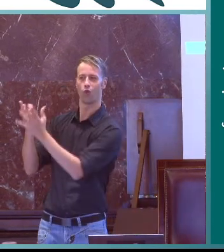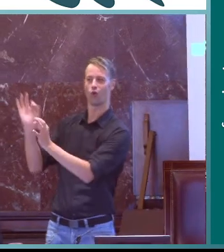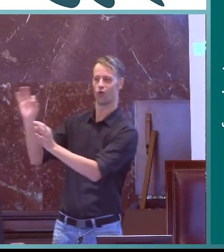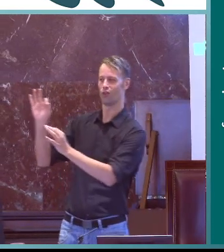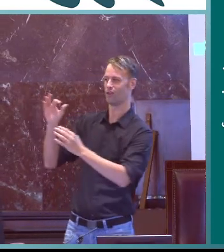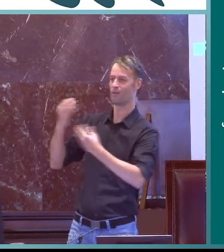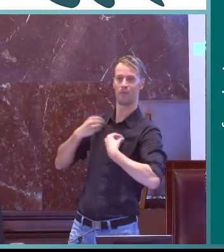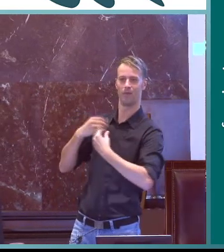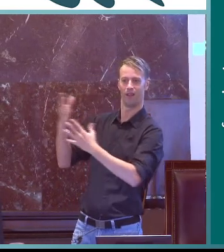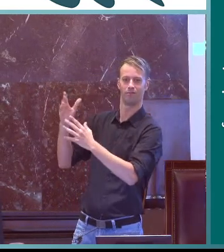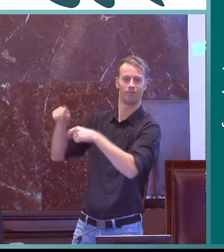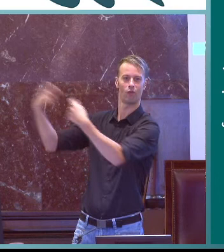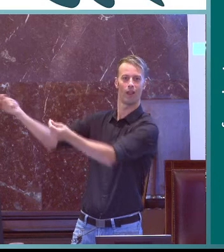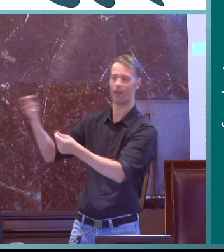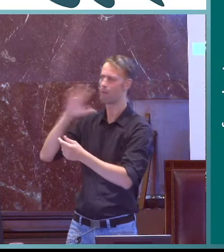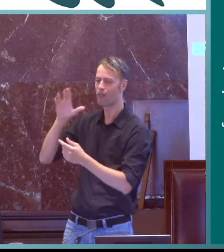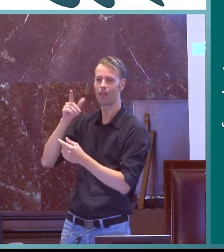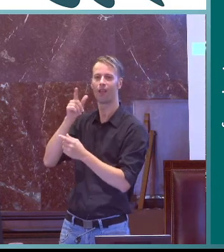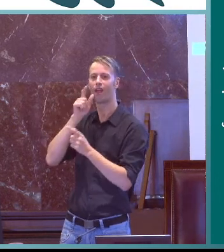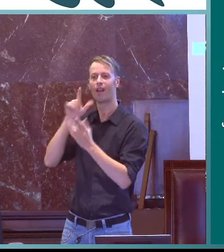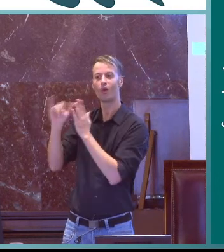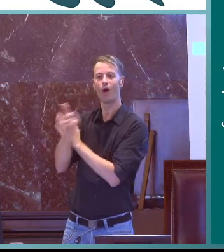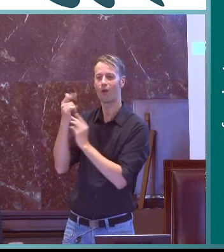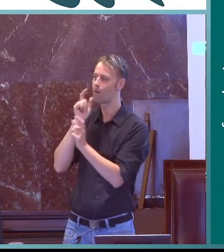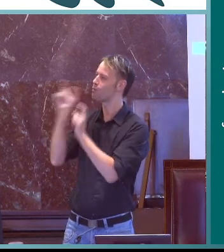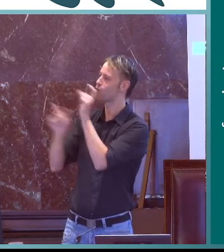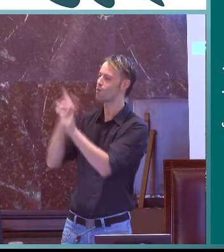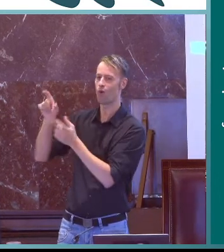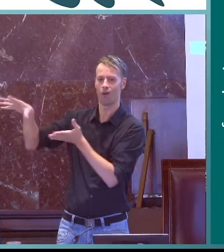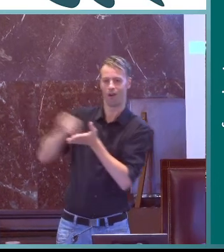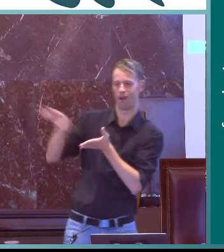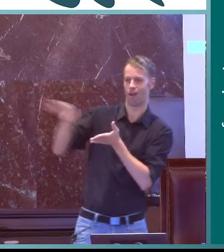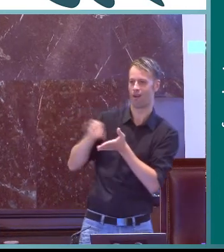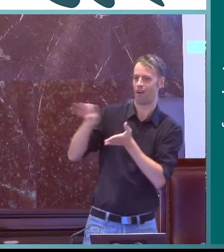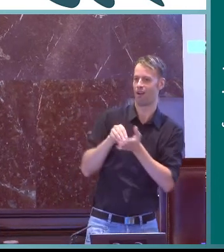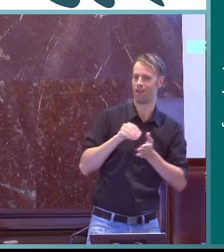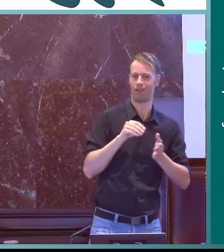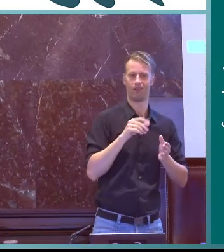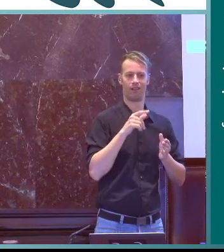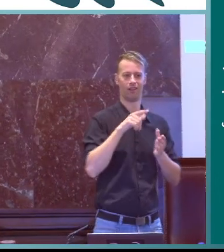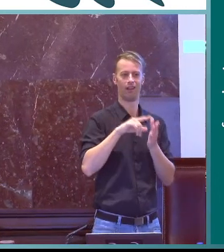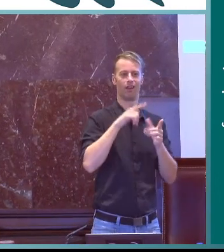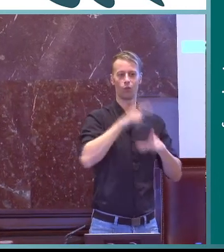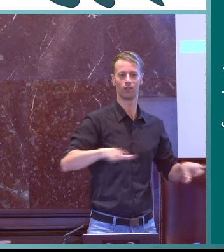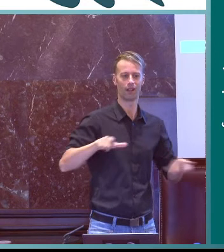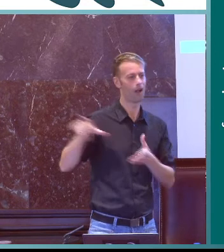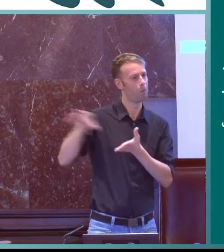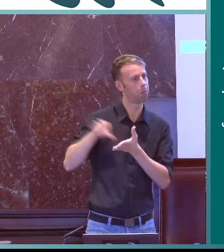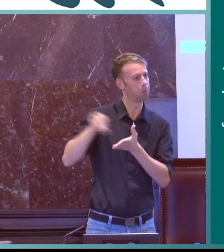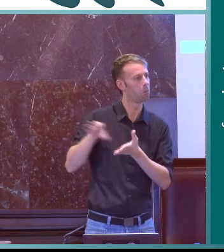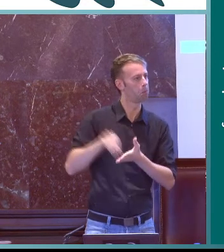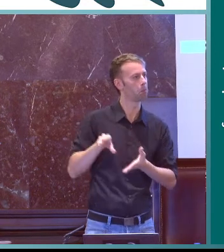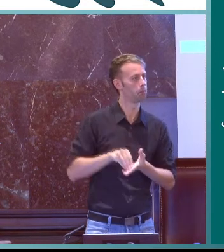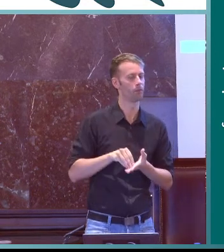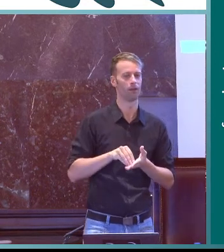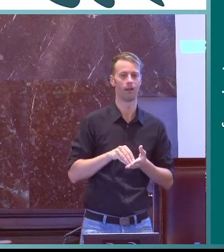parece que está muy ligado muy ligado al mundo de la naturaleza por los términos que utilizamos para definir o